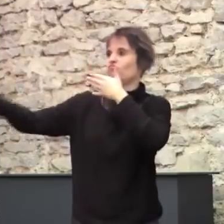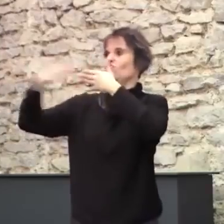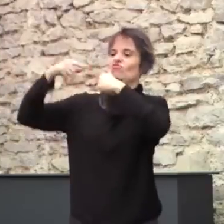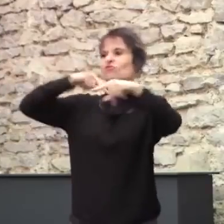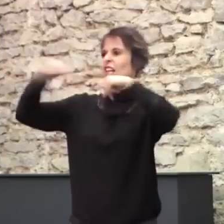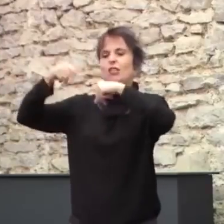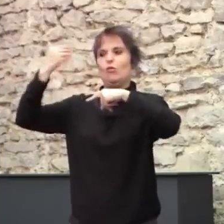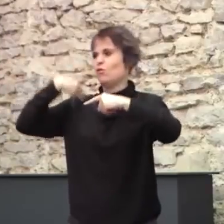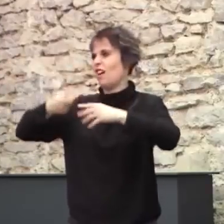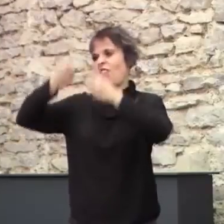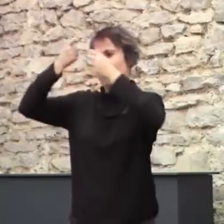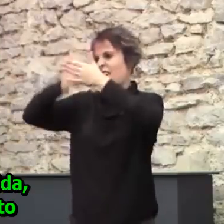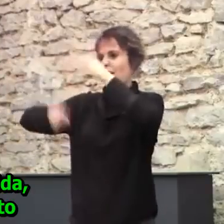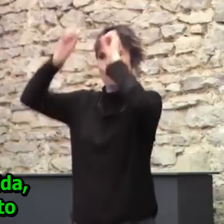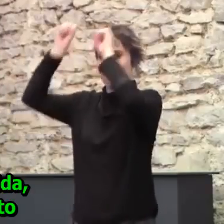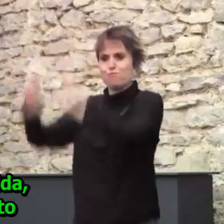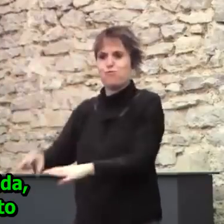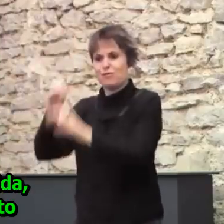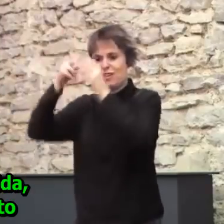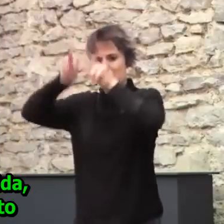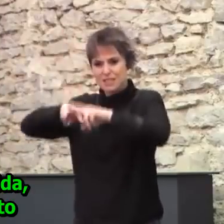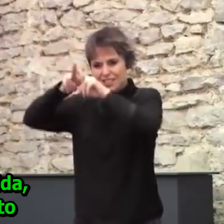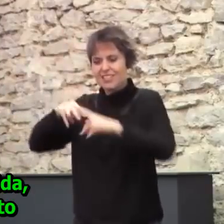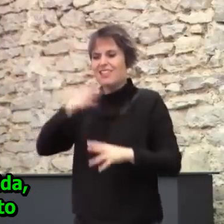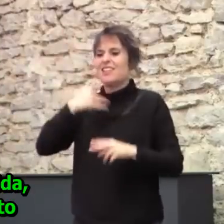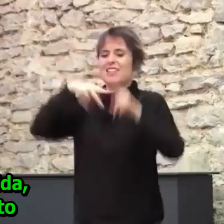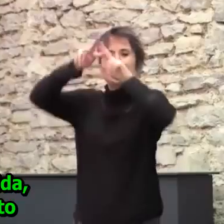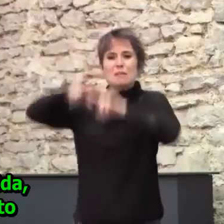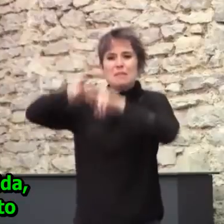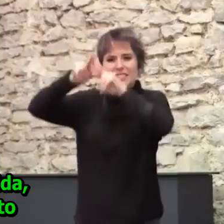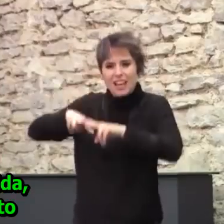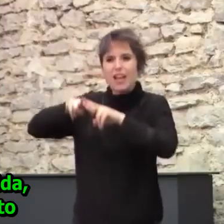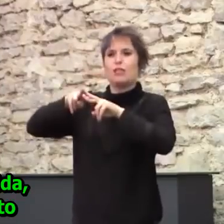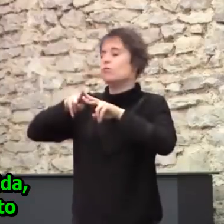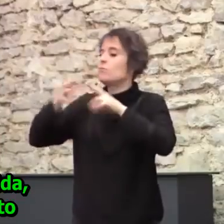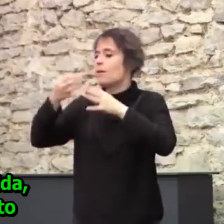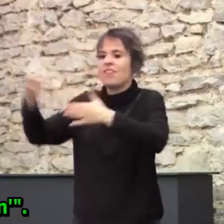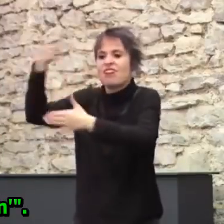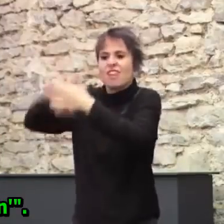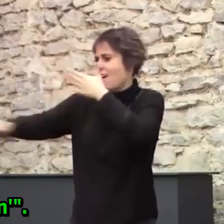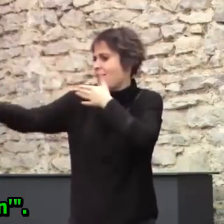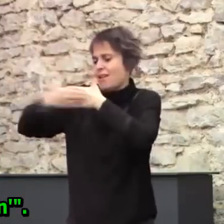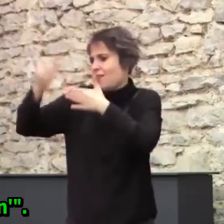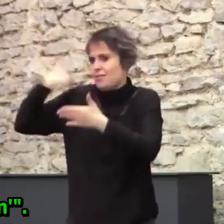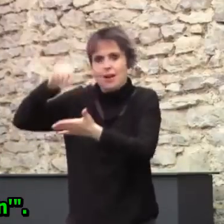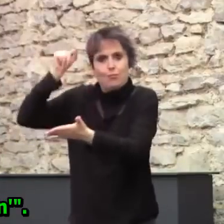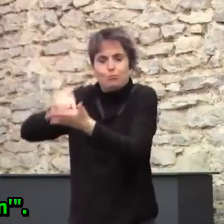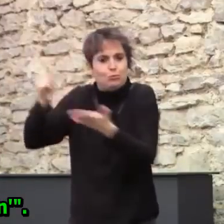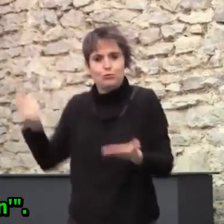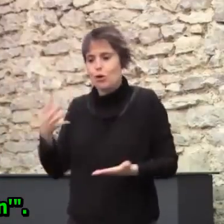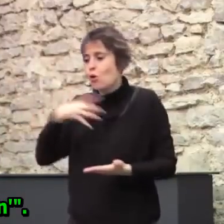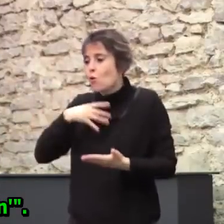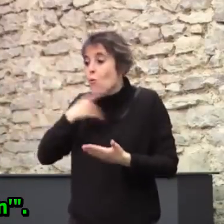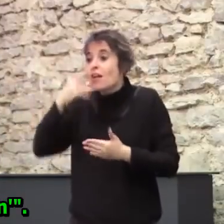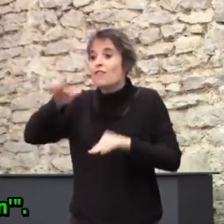tesis y me dijeron, tienes que abandonar la tesis. O sea, vas a seguir investigando toda tu vida, pero tienes que cerrar en algún momento y no